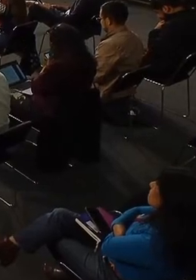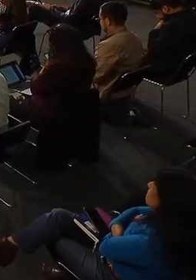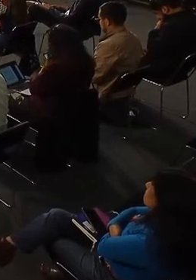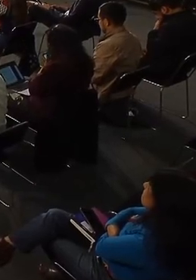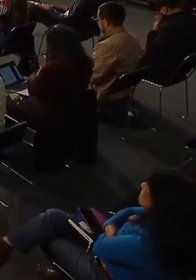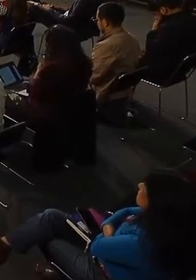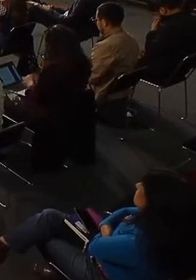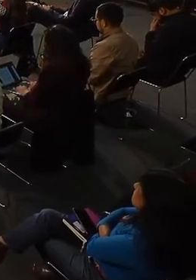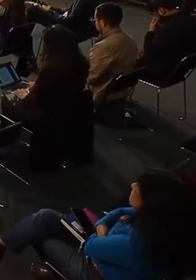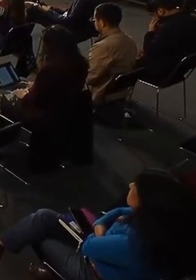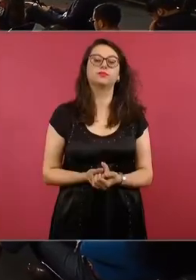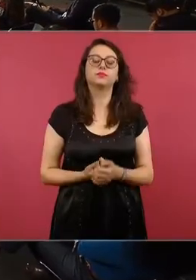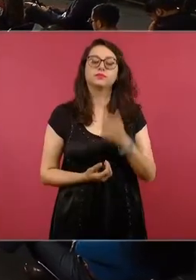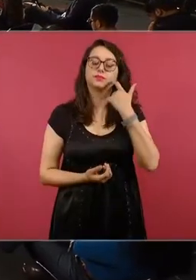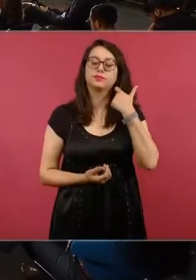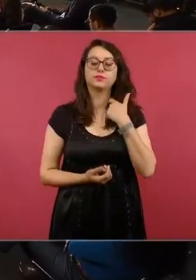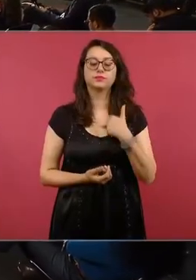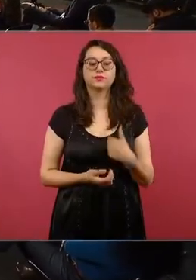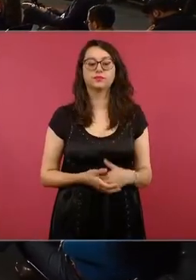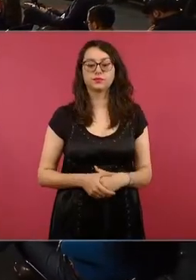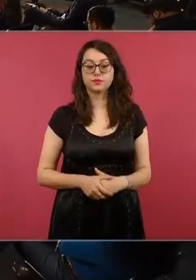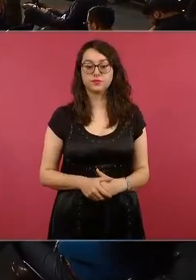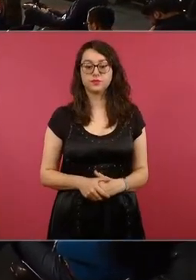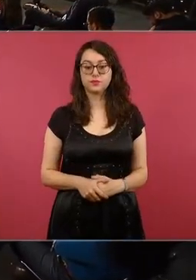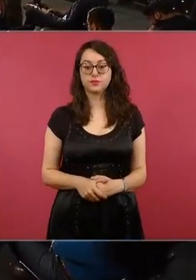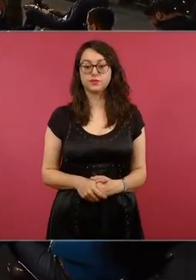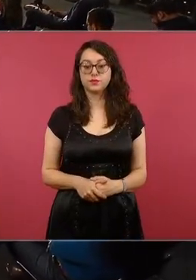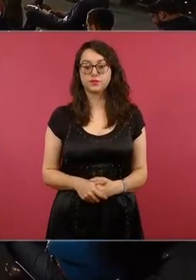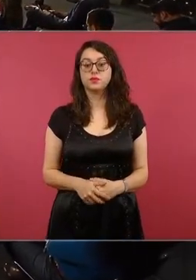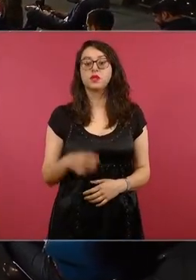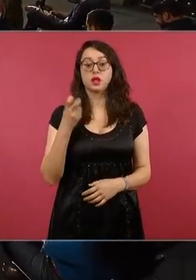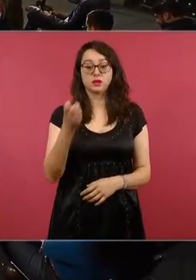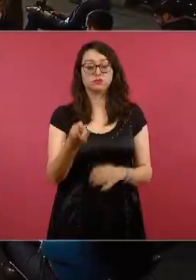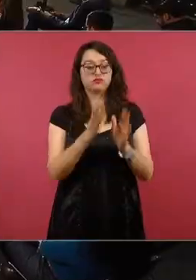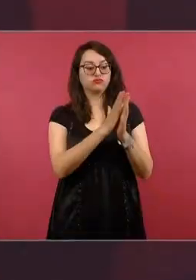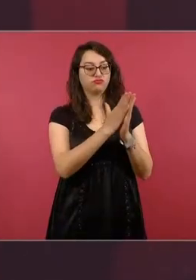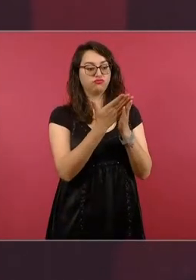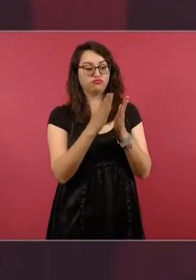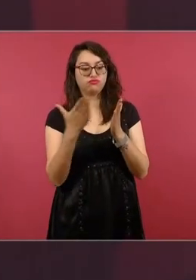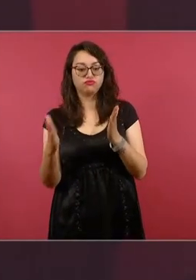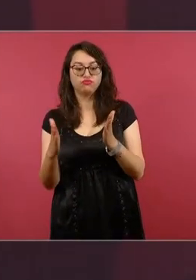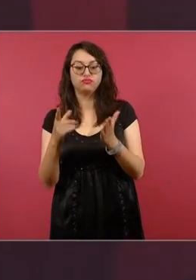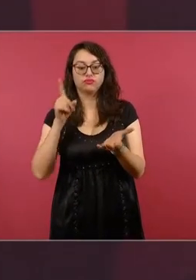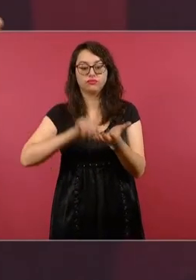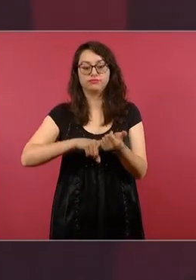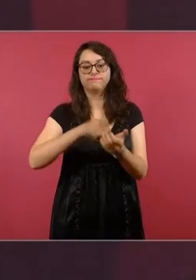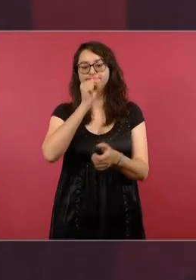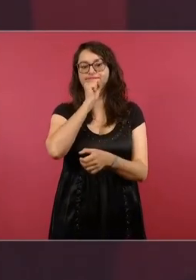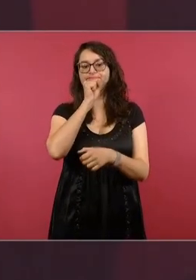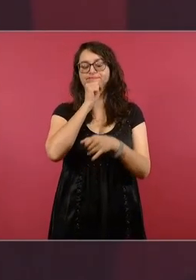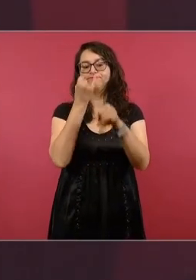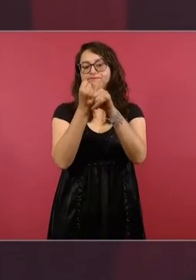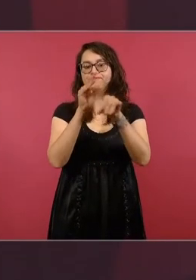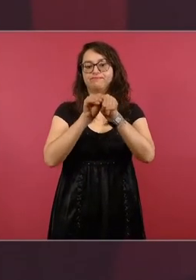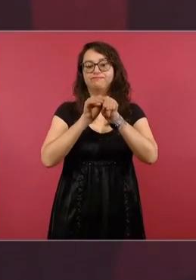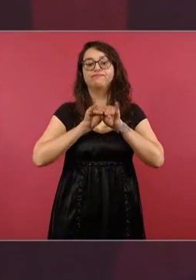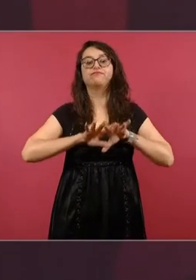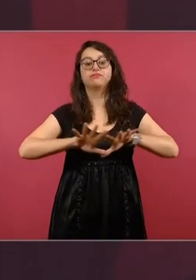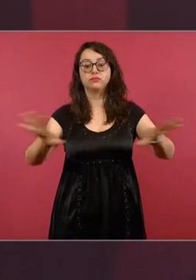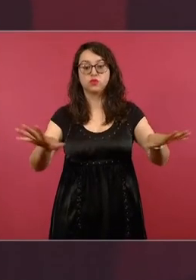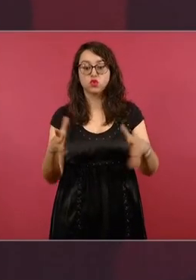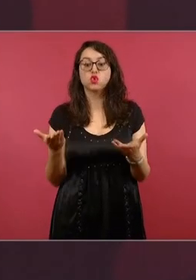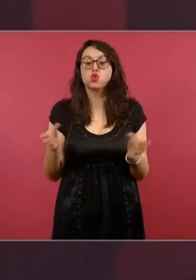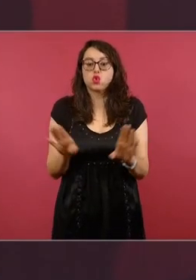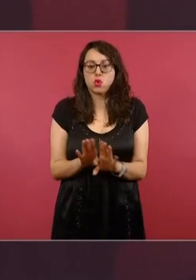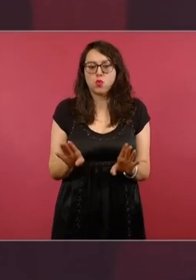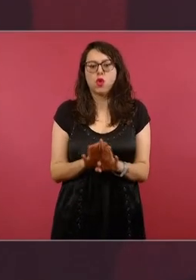del CONACYT. Toda esta información se va a distribuir en un folleto que va a resumir también cómo hacer las instrucciones para